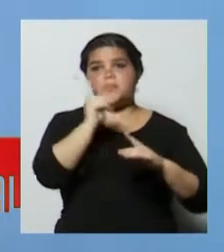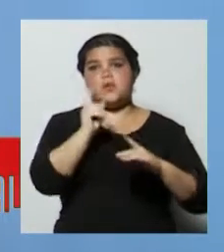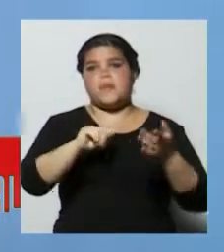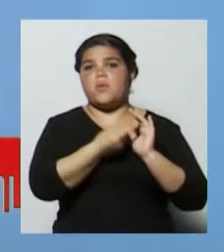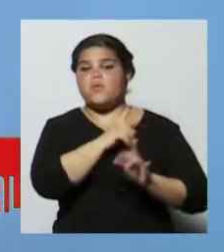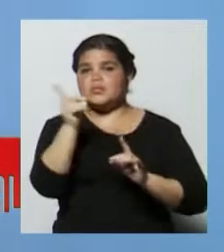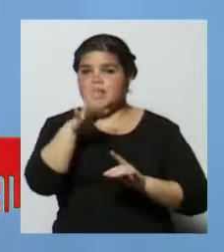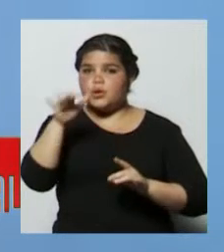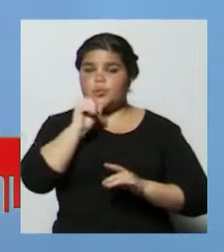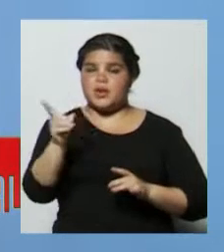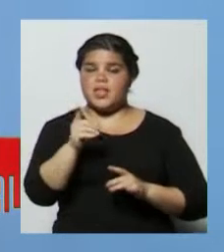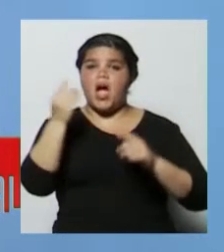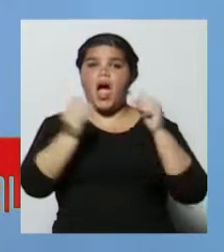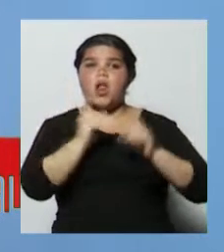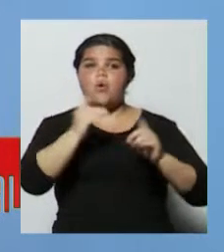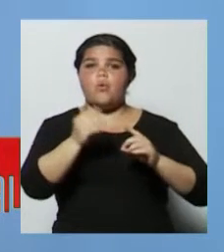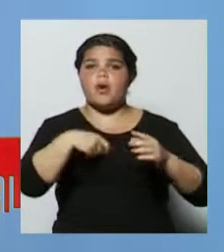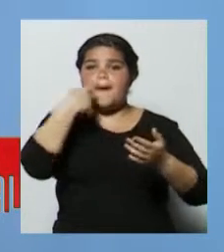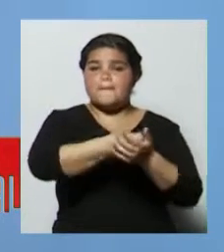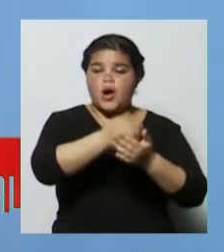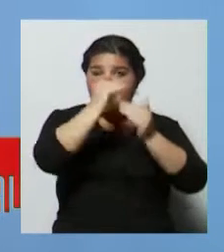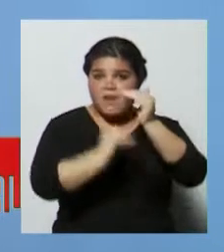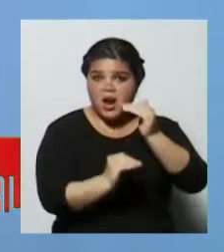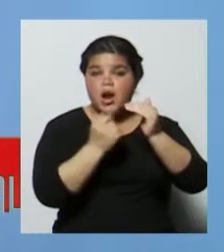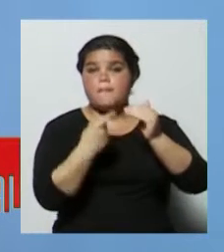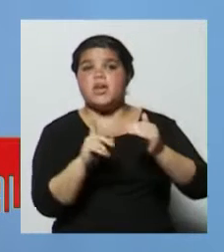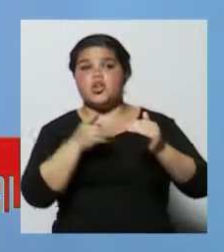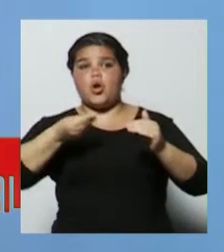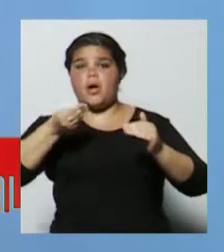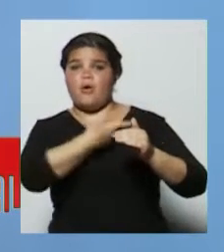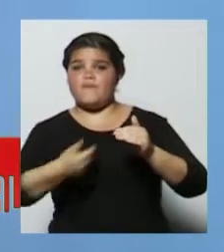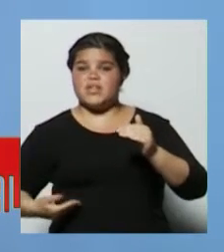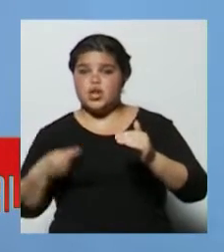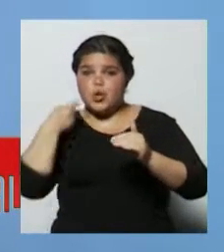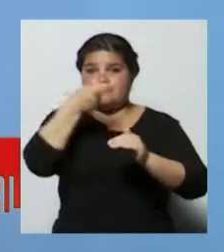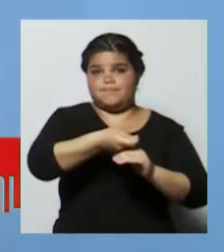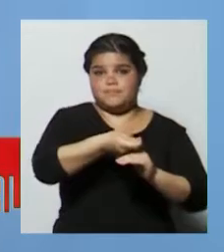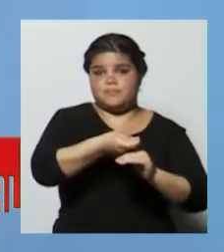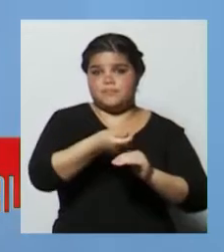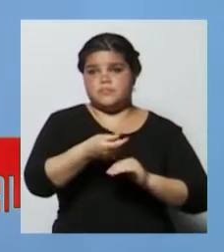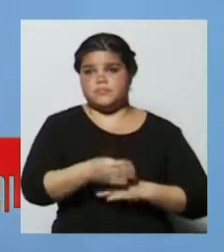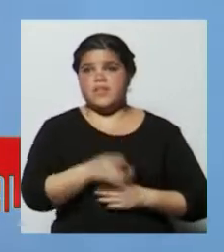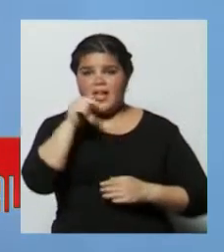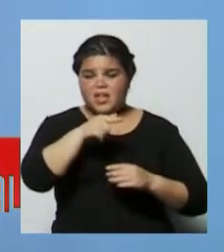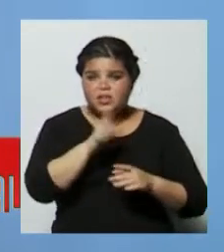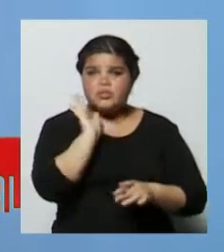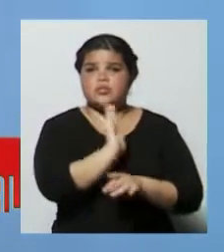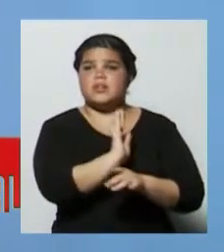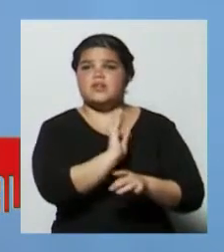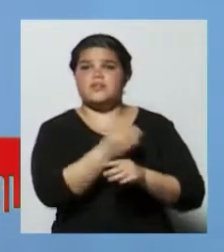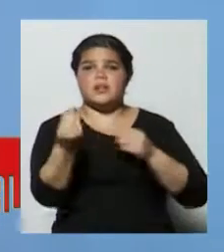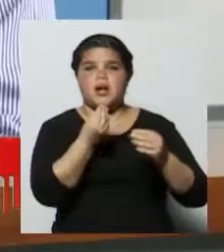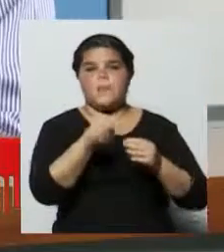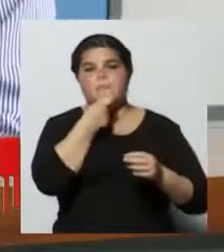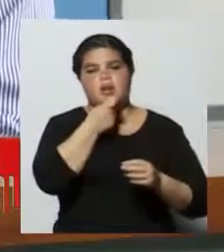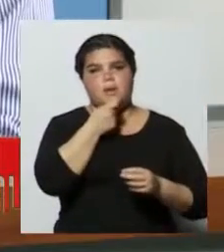digamos. Se baja la tarifa, pero vos invertí. ¿Esto se ha ido cumpliendo? Porque por ahí en el verano, cuando se corta